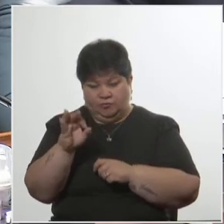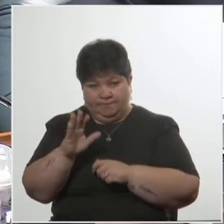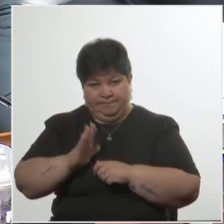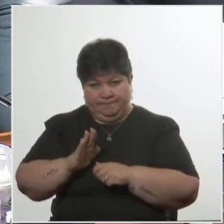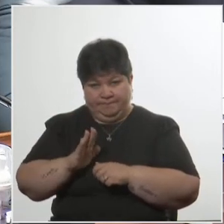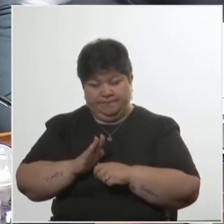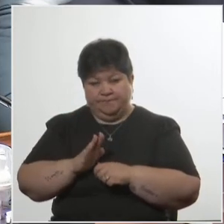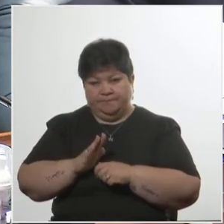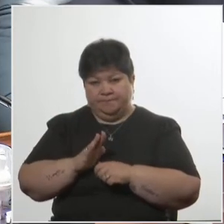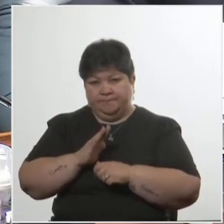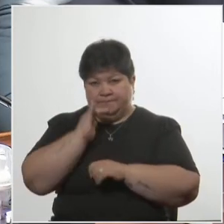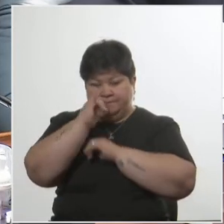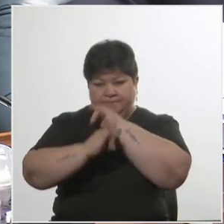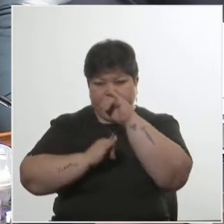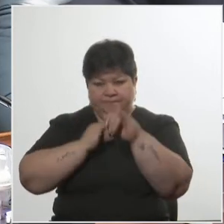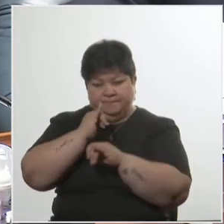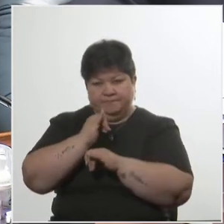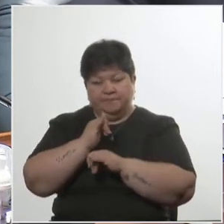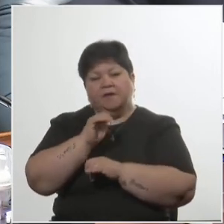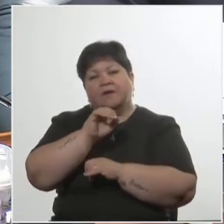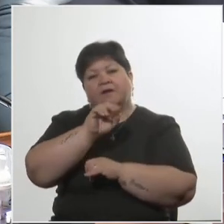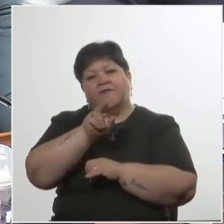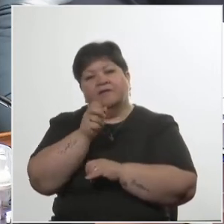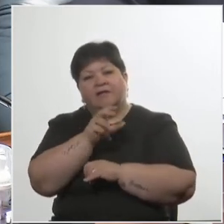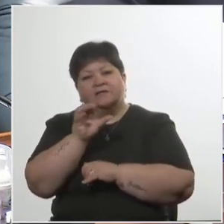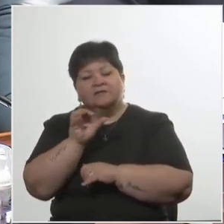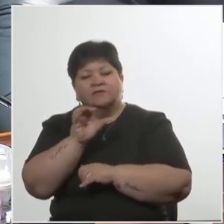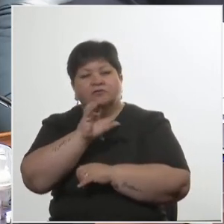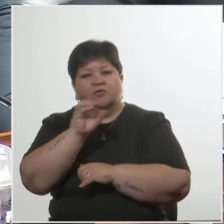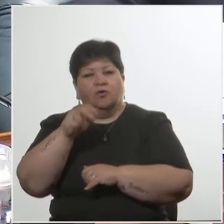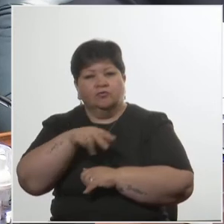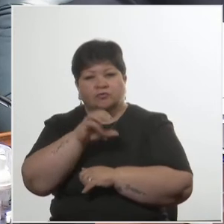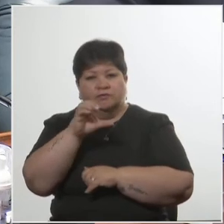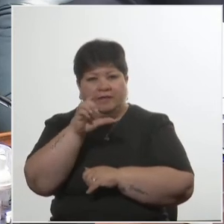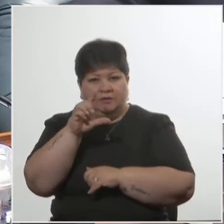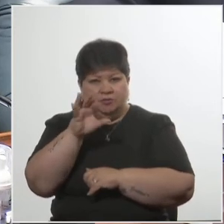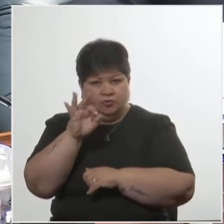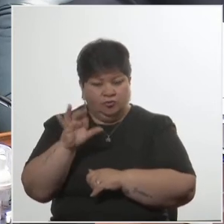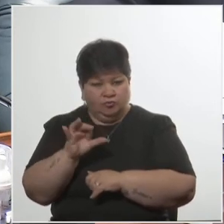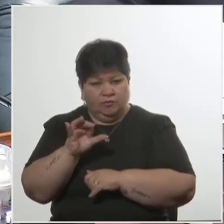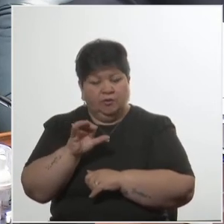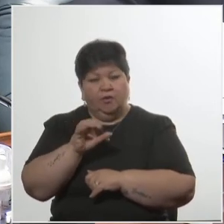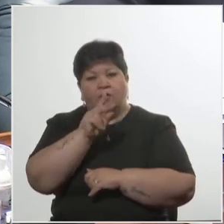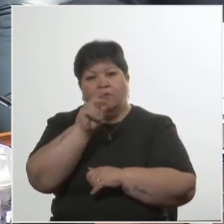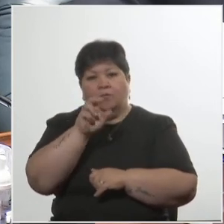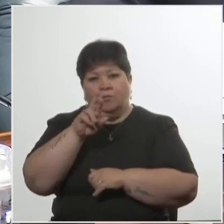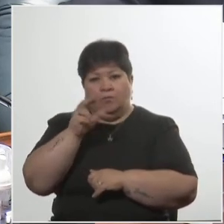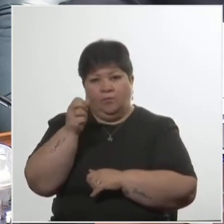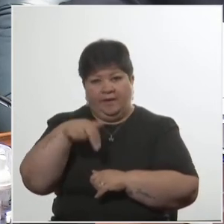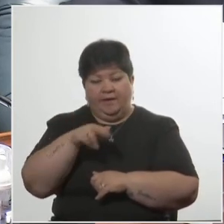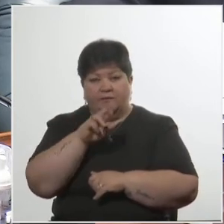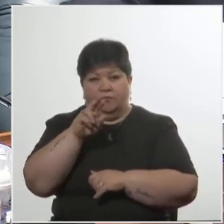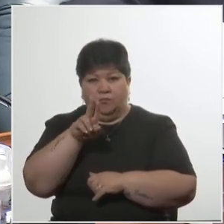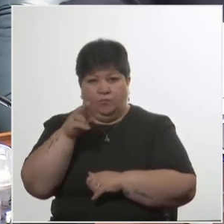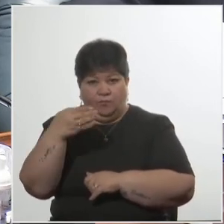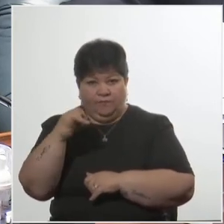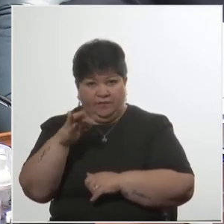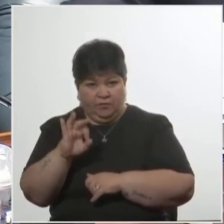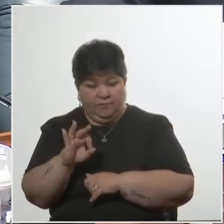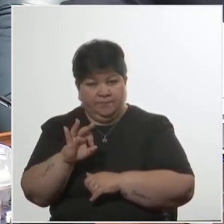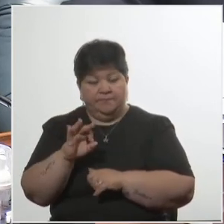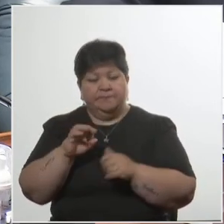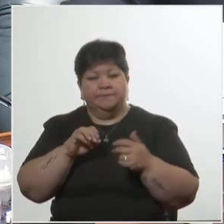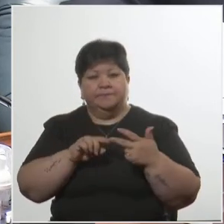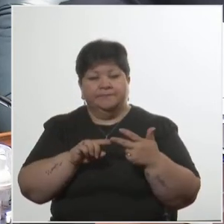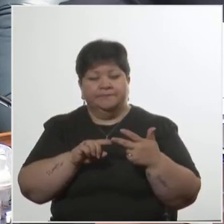miembro informante Amílcar vasconcellos ni informante Mario Durán Rubio miembro